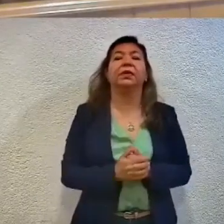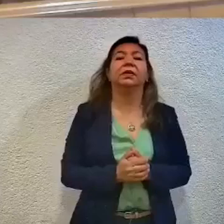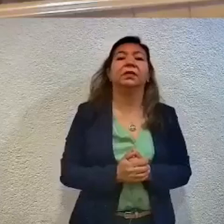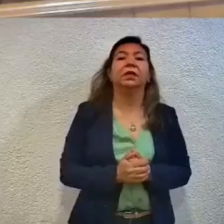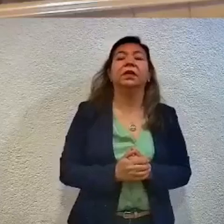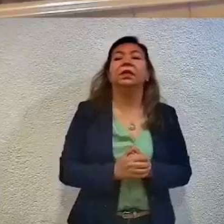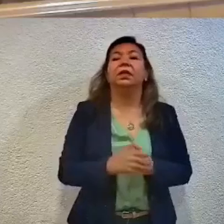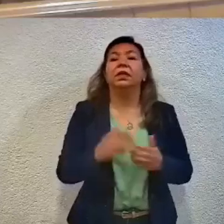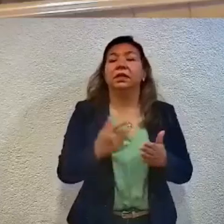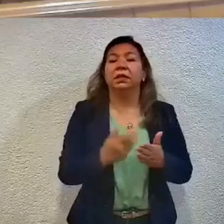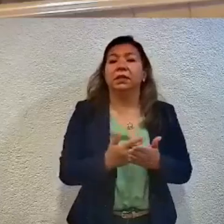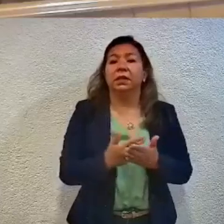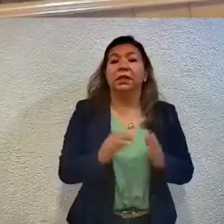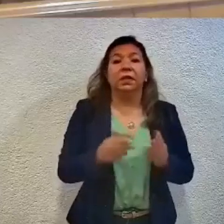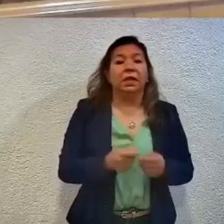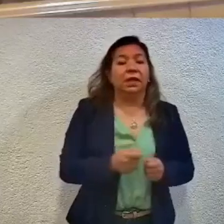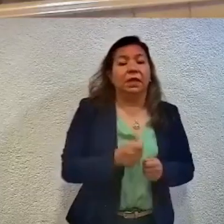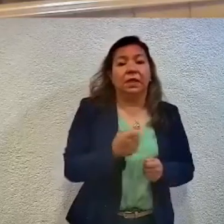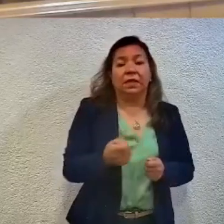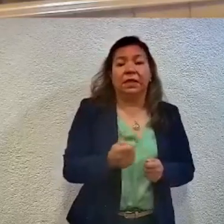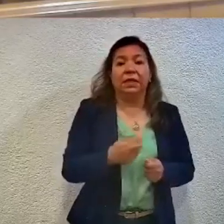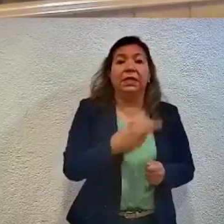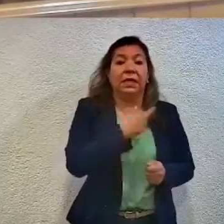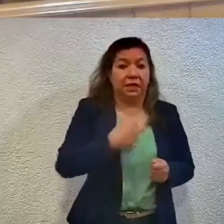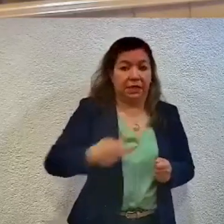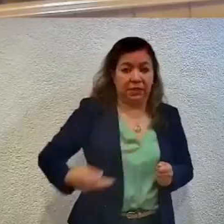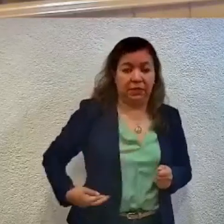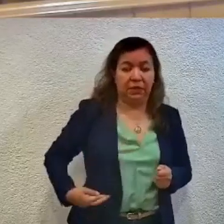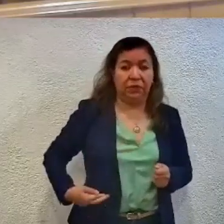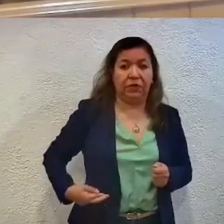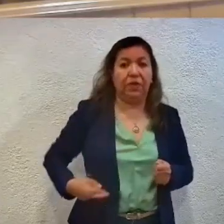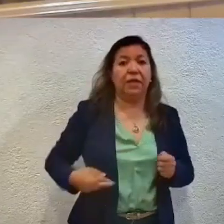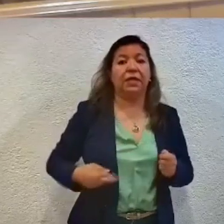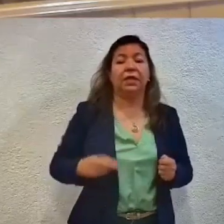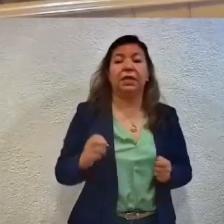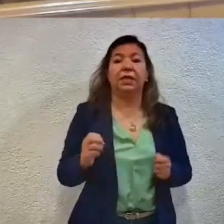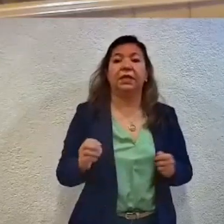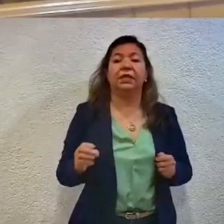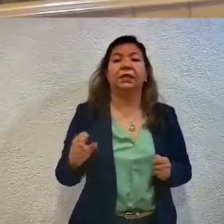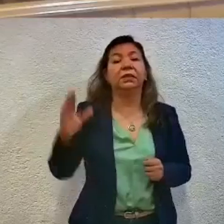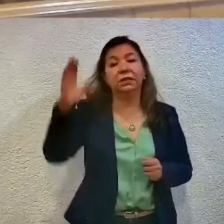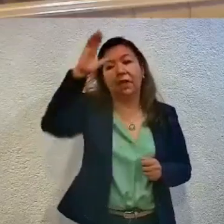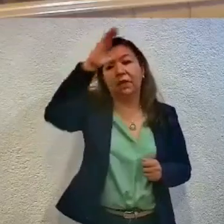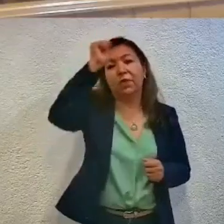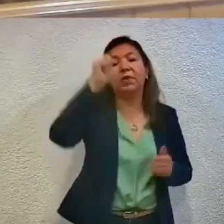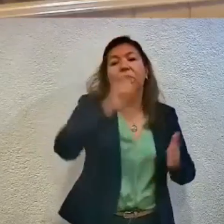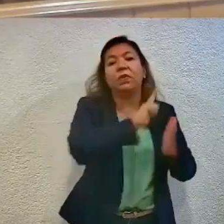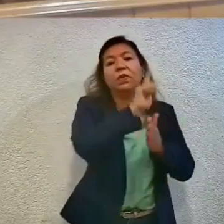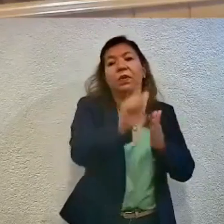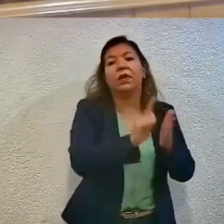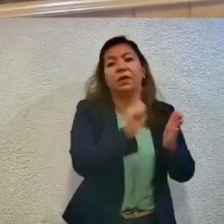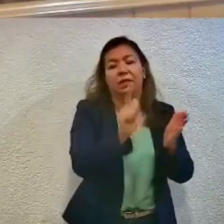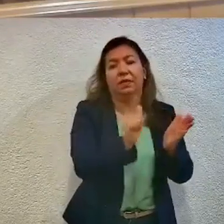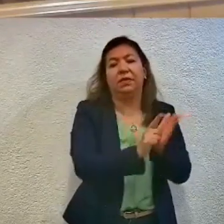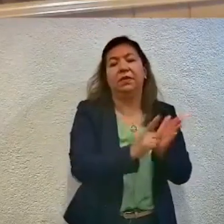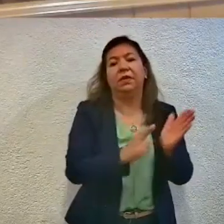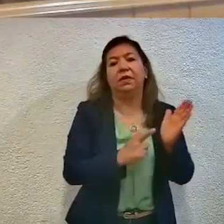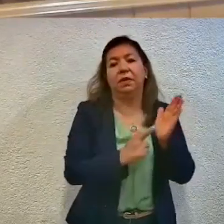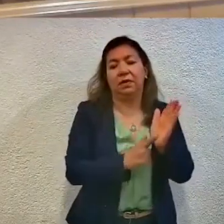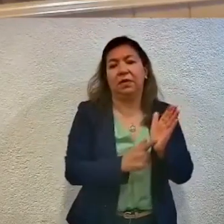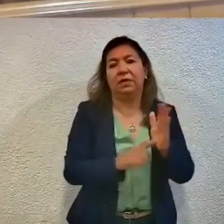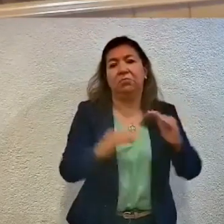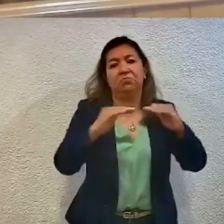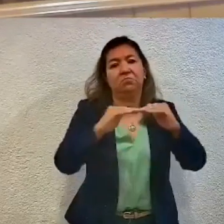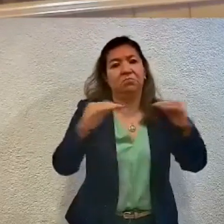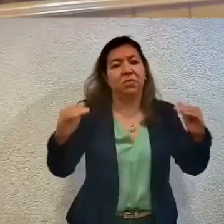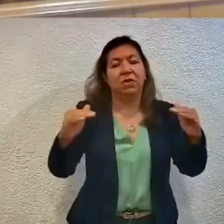En relación al anterior, se efectuó el procedimiento de distribución de las regidurías en términos de la ley electoral, así como la asignación